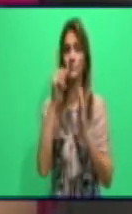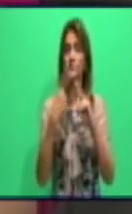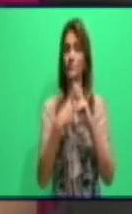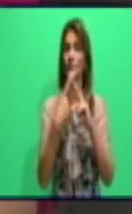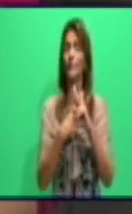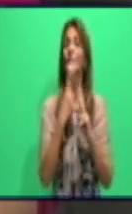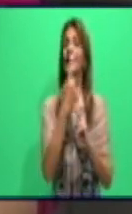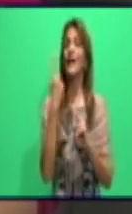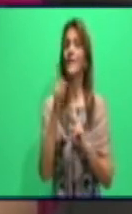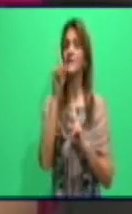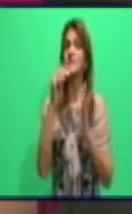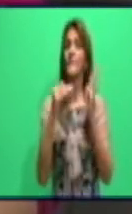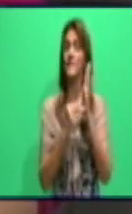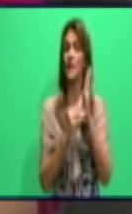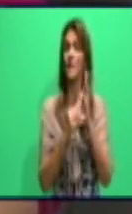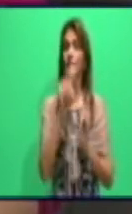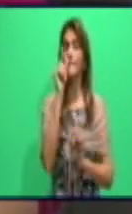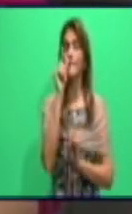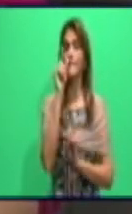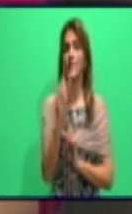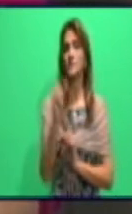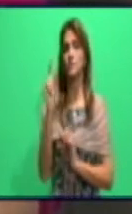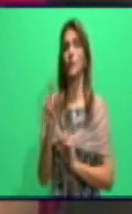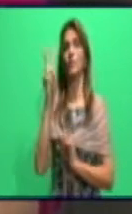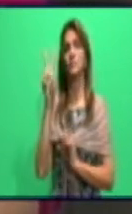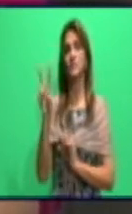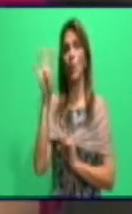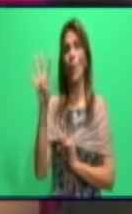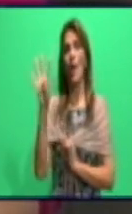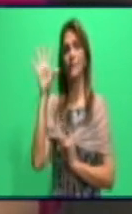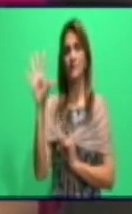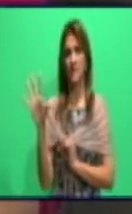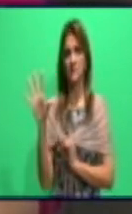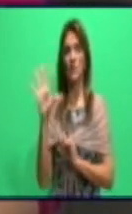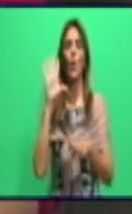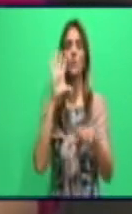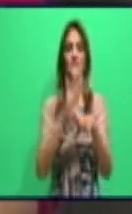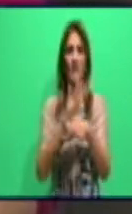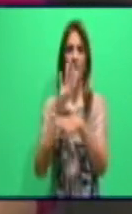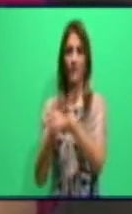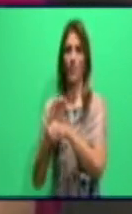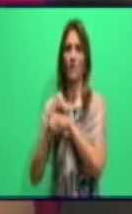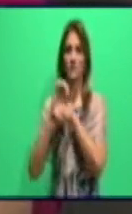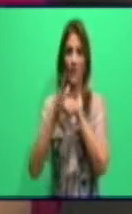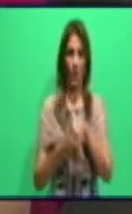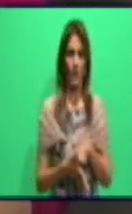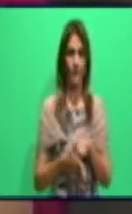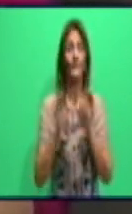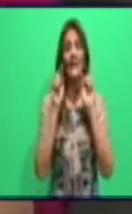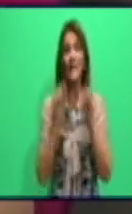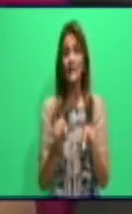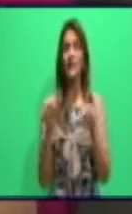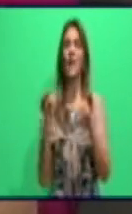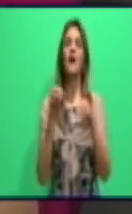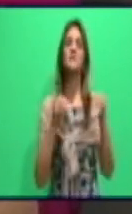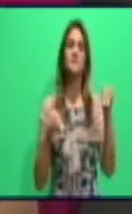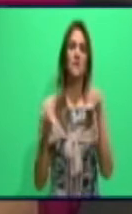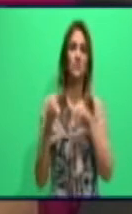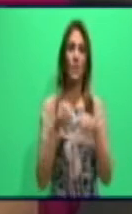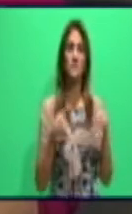personas, 245 personas se enferman. Esta es la situación que hoy tiene